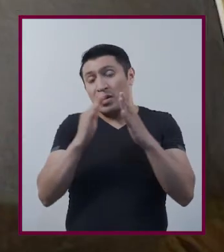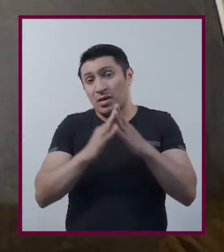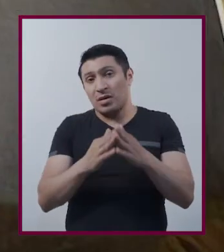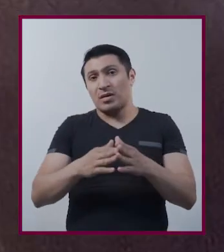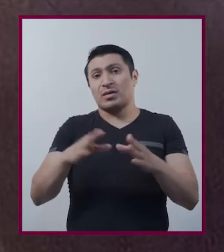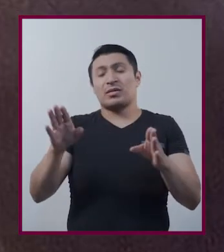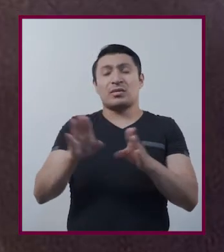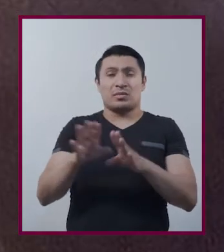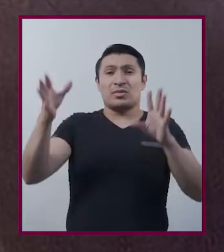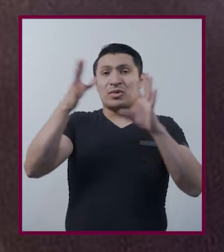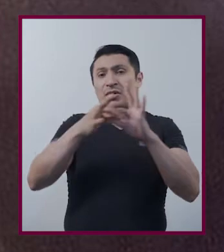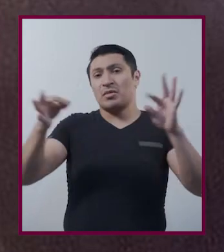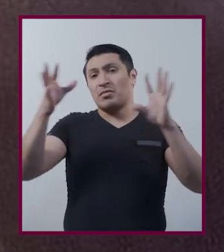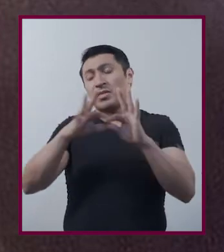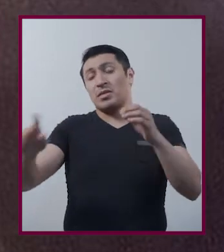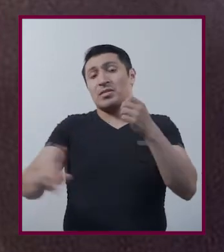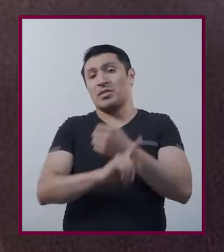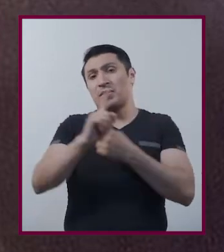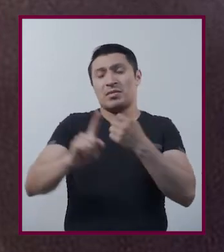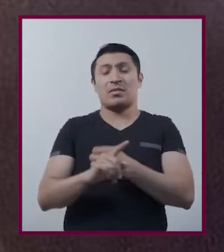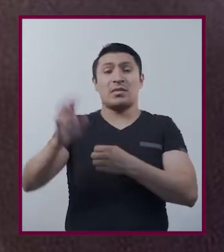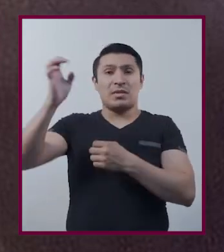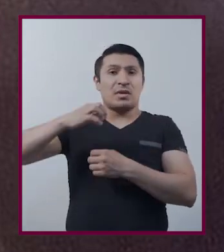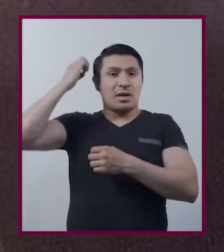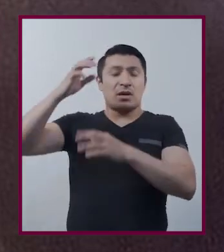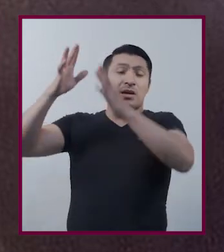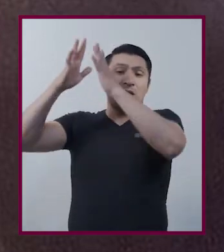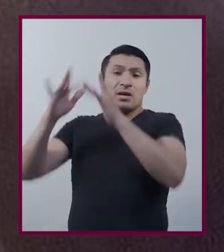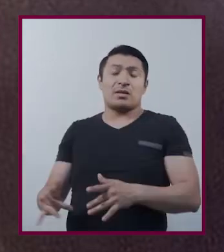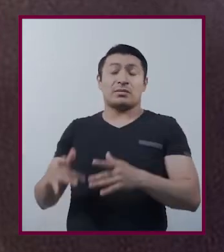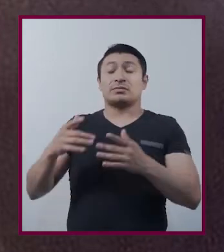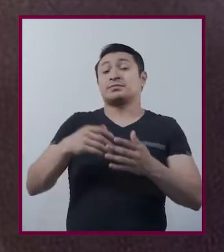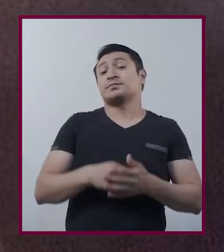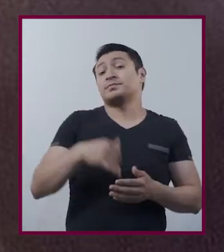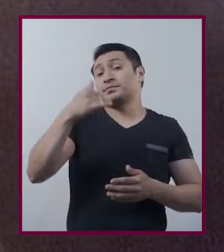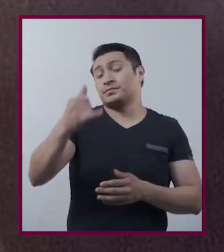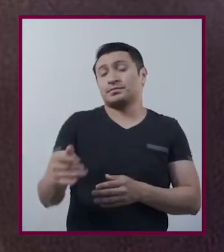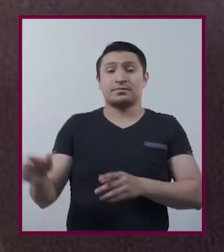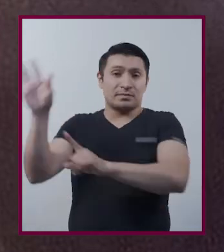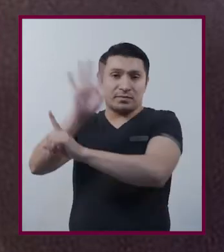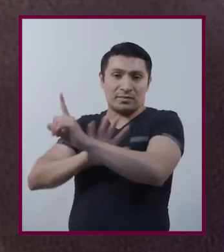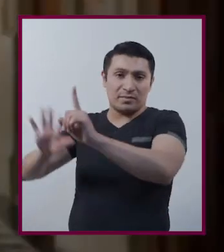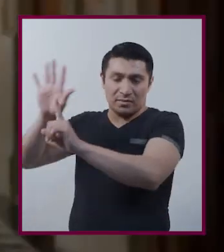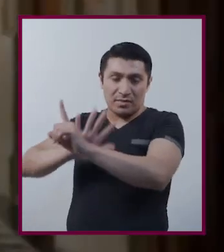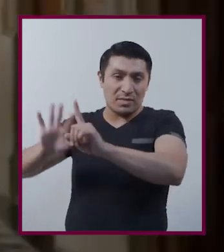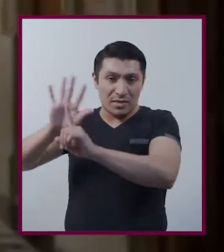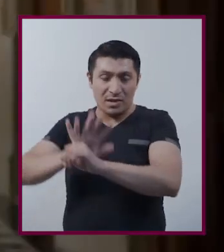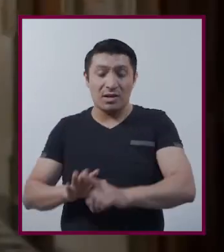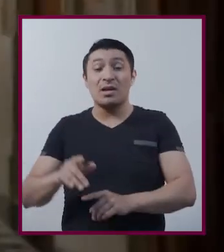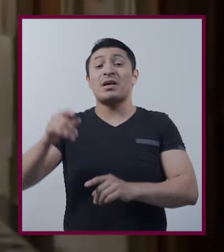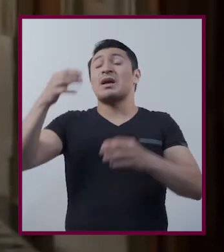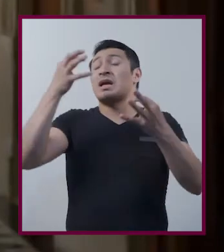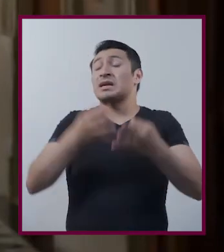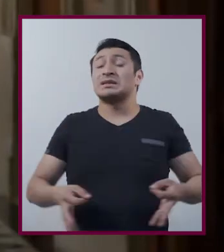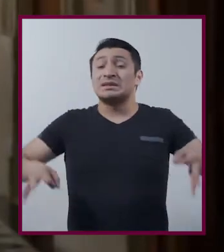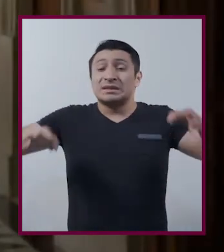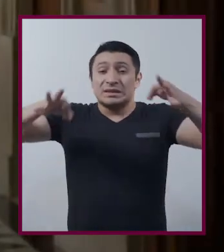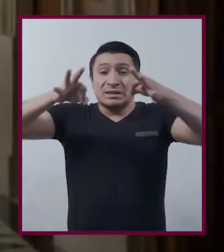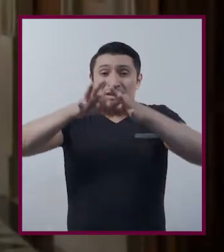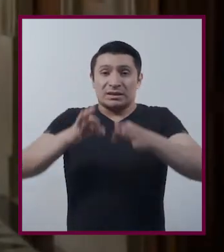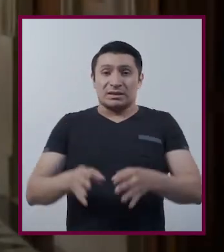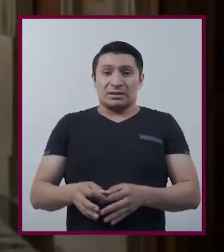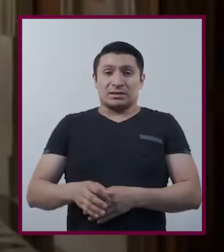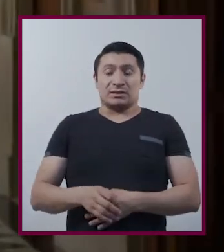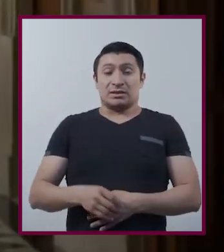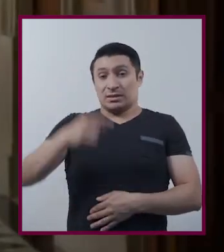y de Borbón, sabría exponer su caso al emperador de los franceses y al pontífice, y lograría convencerlos de que